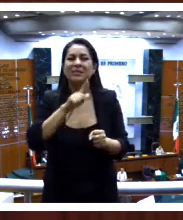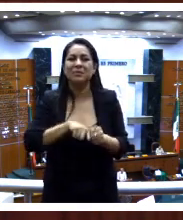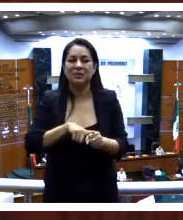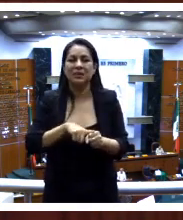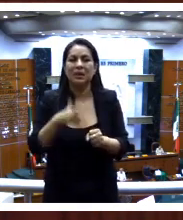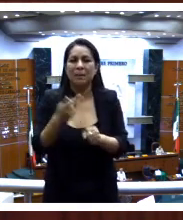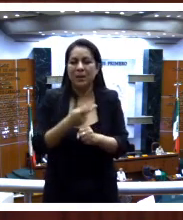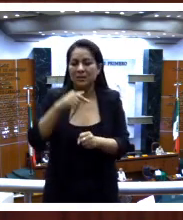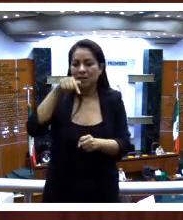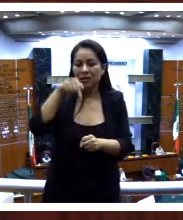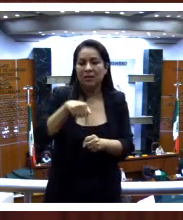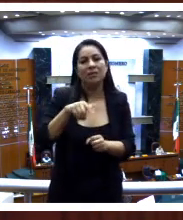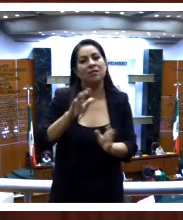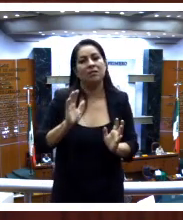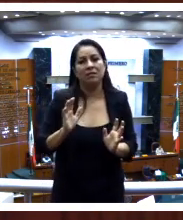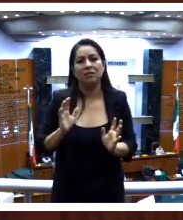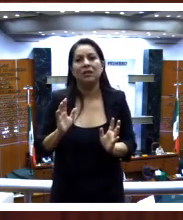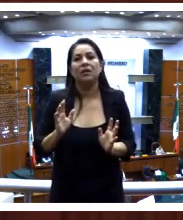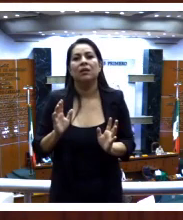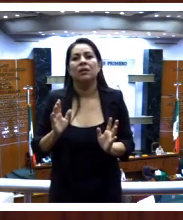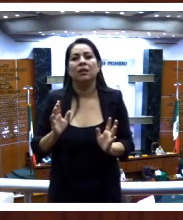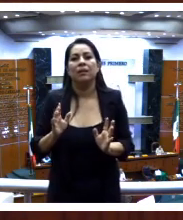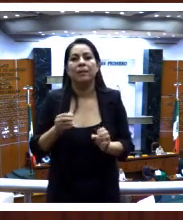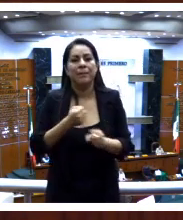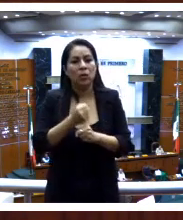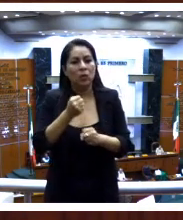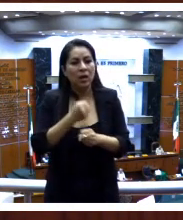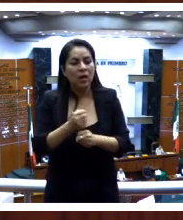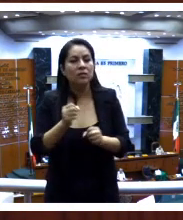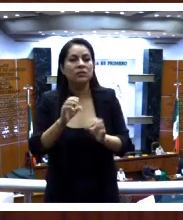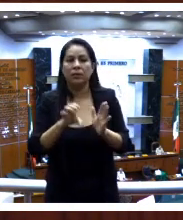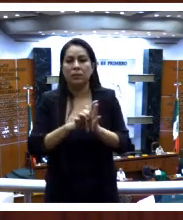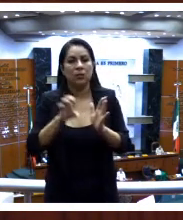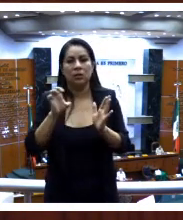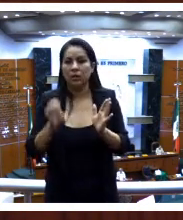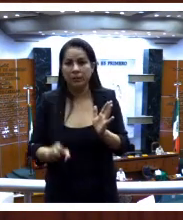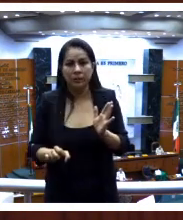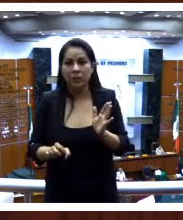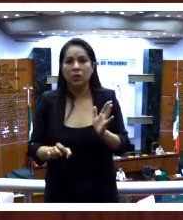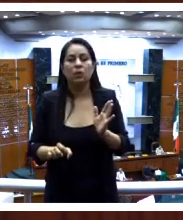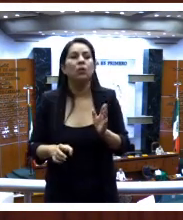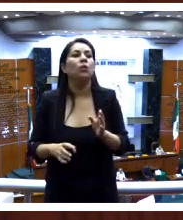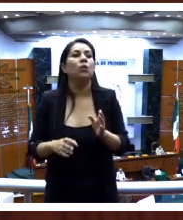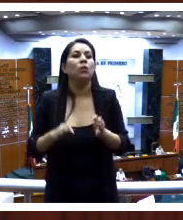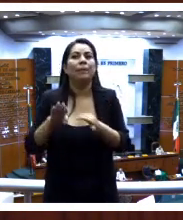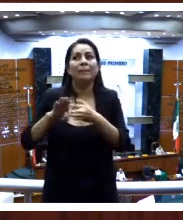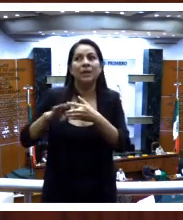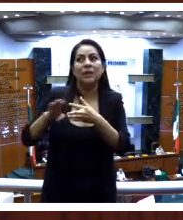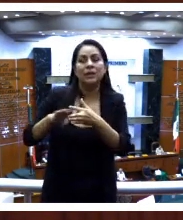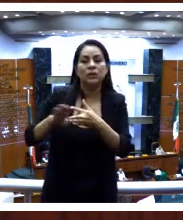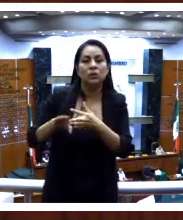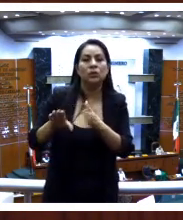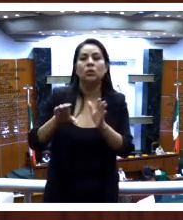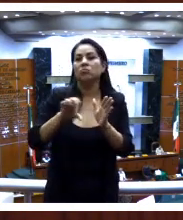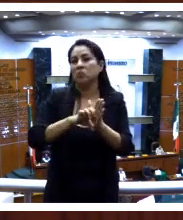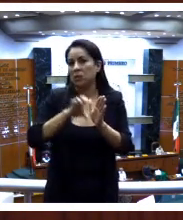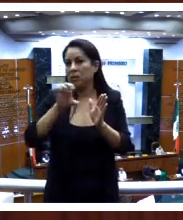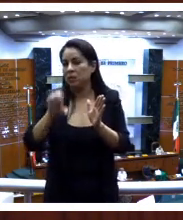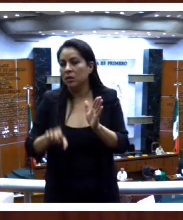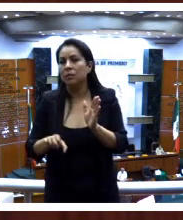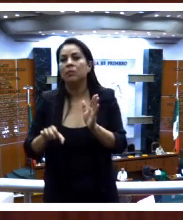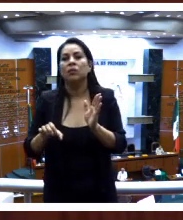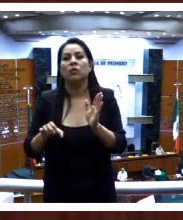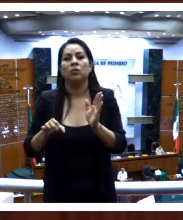se da aquí, si es por cuestiones de violencia, como hemos dicho, cuestiones de migración también, que es